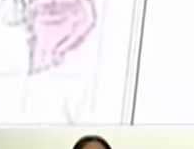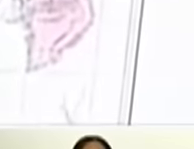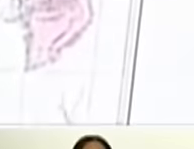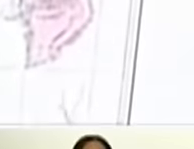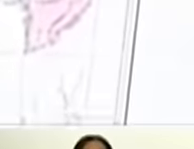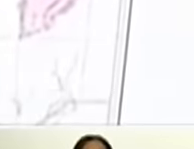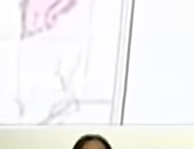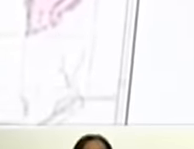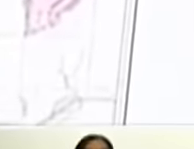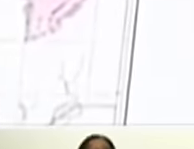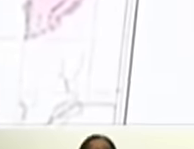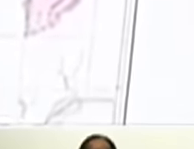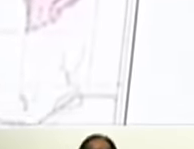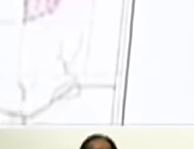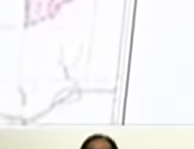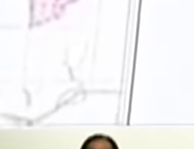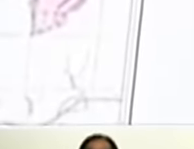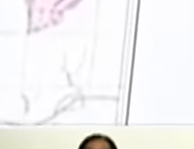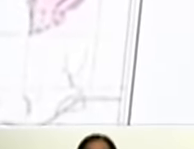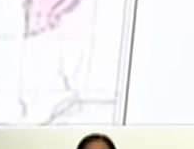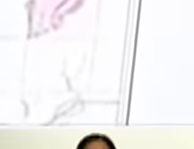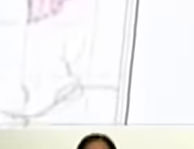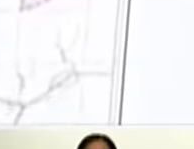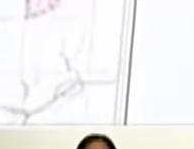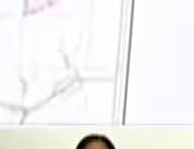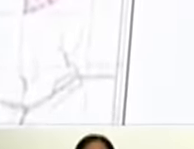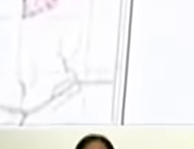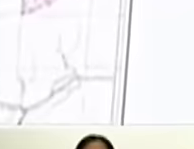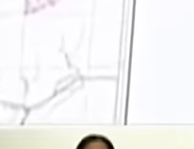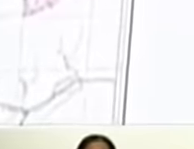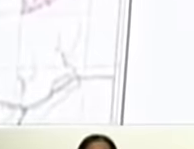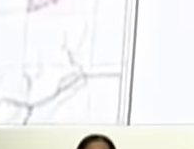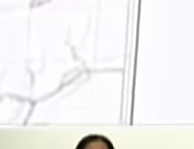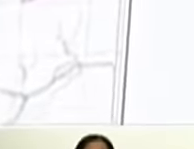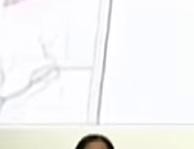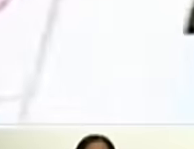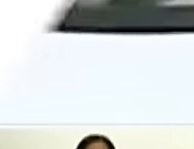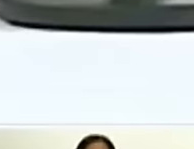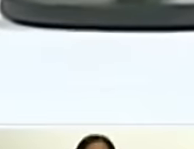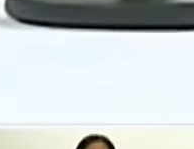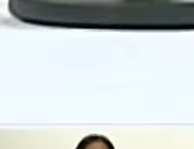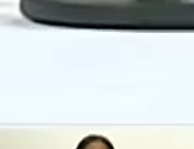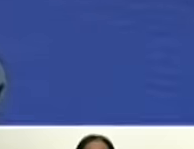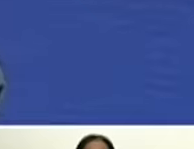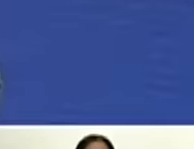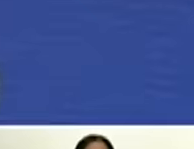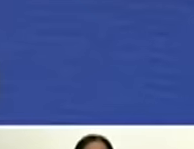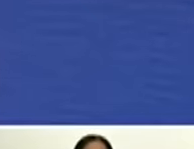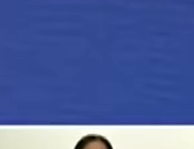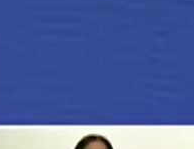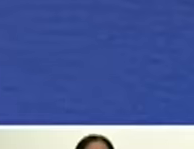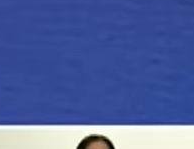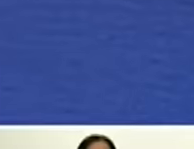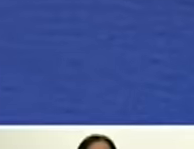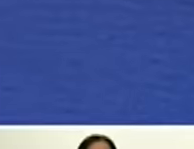demuestran los límites de las provincias de Venezuela incorporadas a la Gran Colombia.